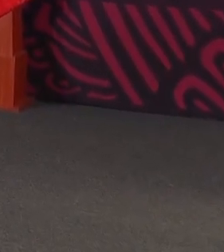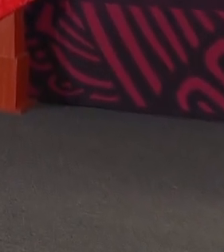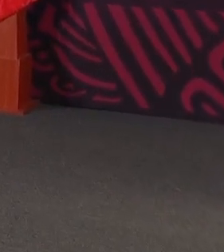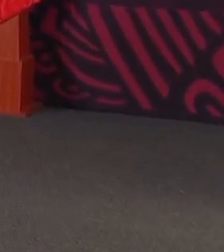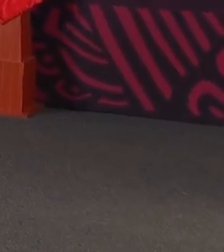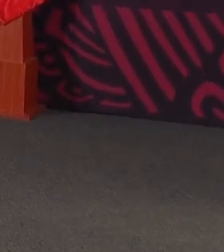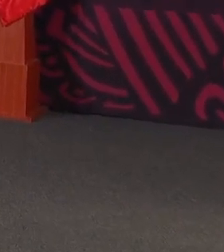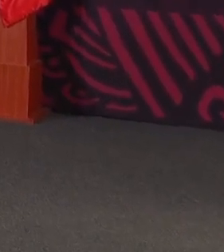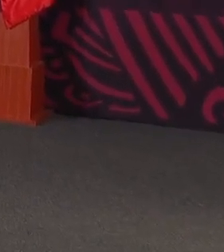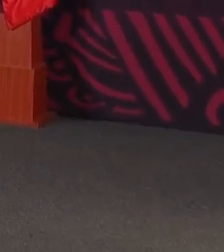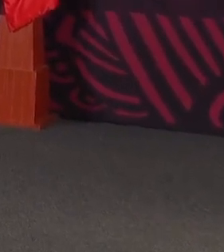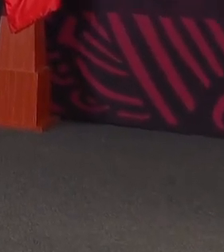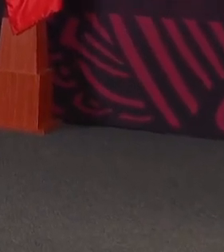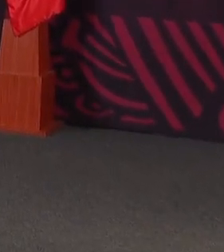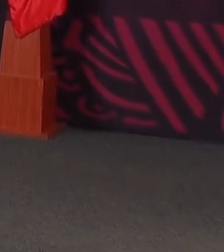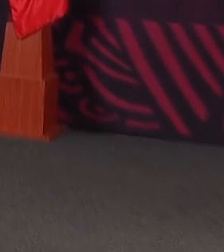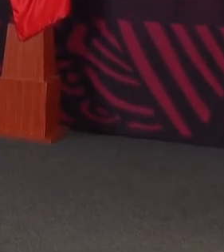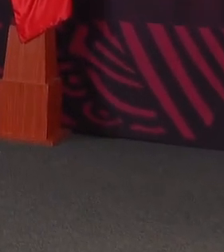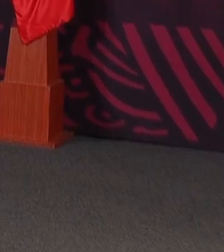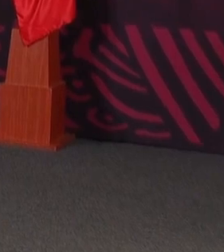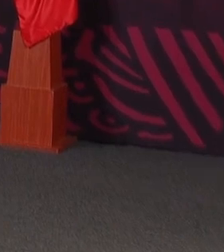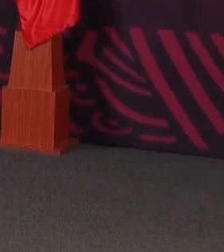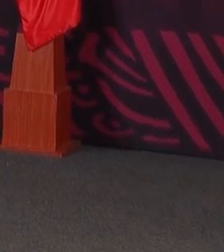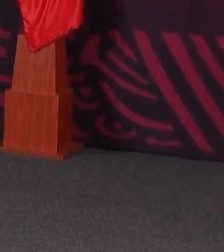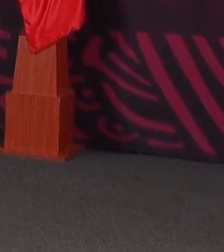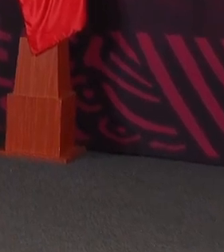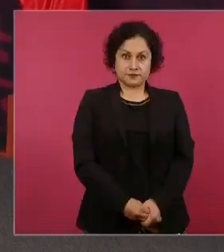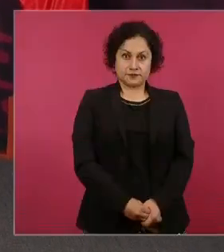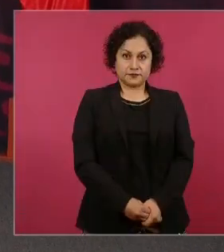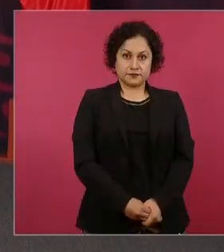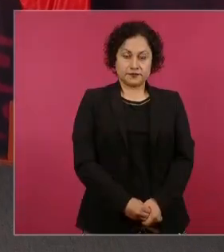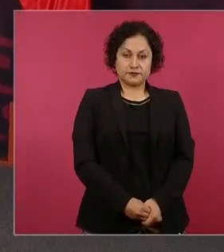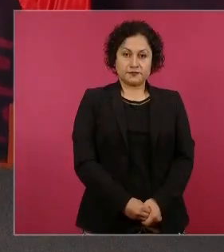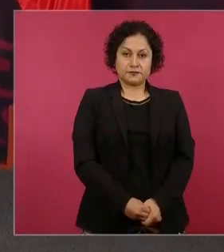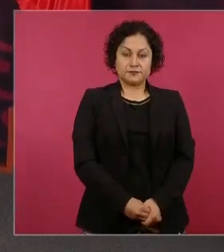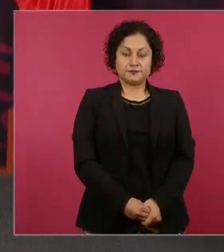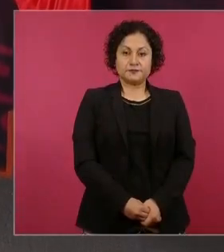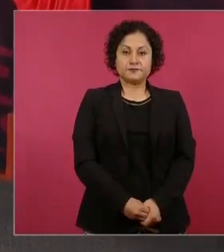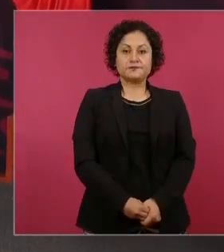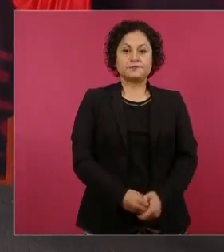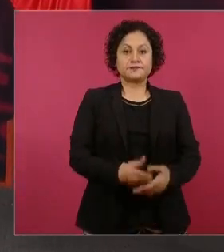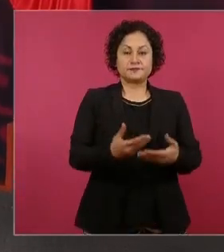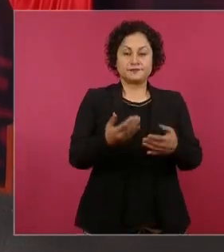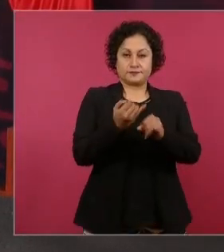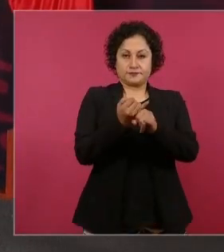Bueno, pues vamos a informar sobre seguridad, pero